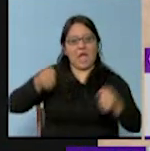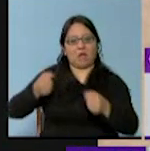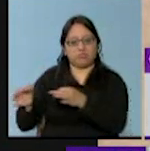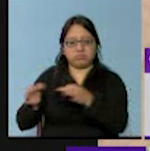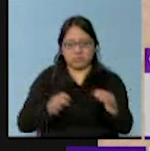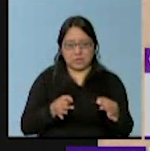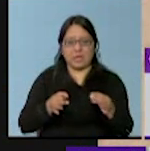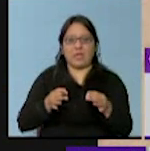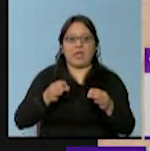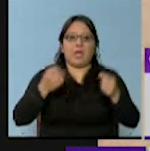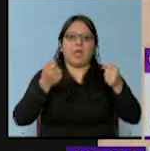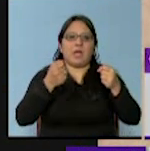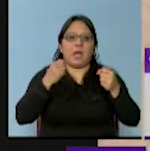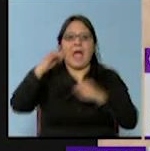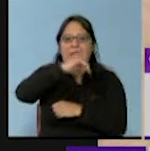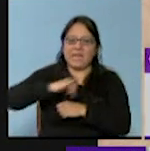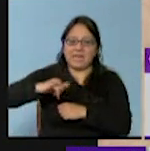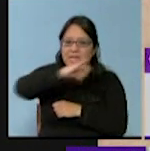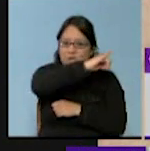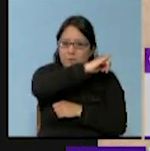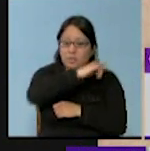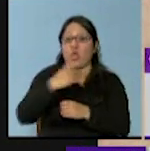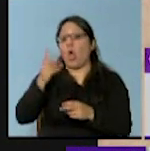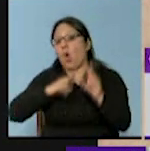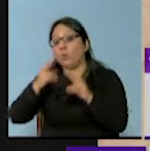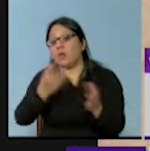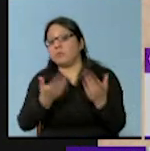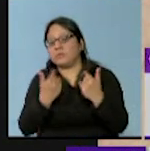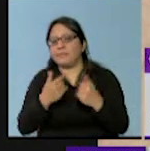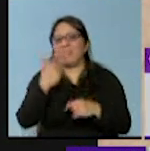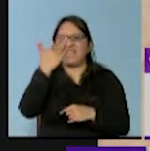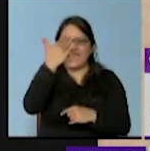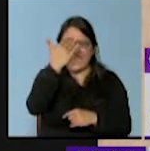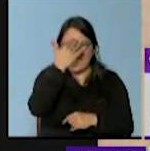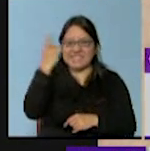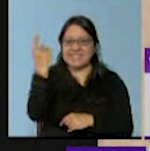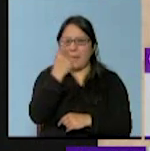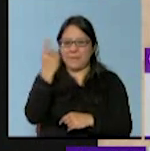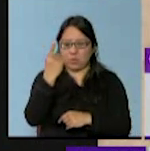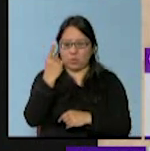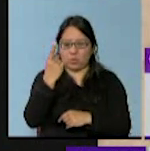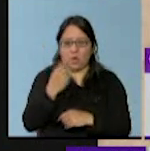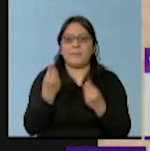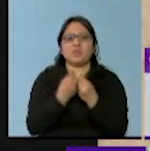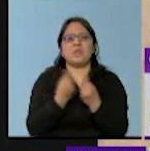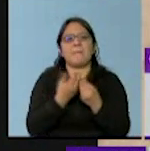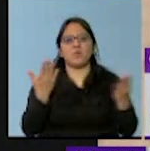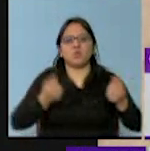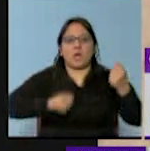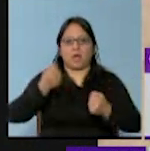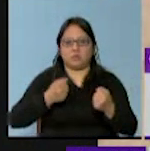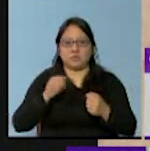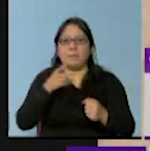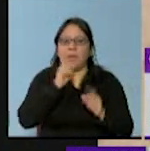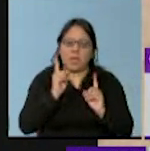un pasajero ver y por otro motivo al retirar algún pasajero te dan hasta 15 minutos e inclusive dicen que si hay un gran movimiento como ocurrió en estos